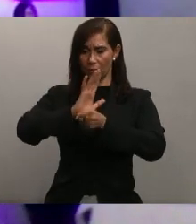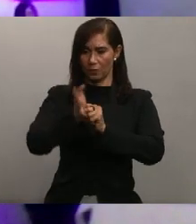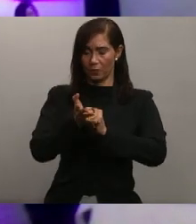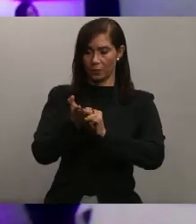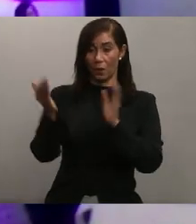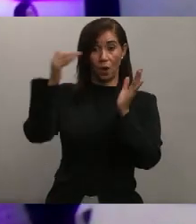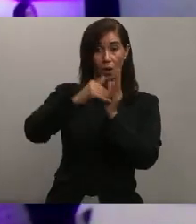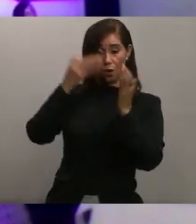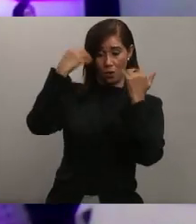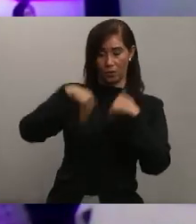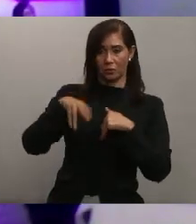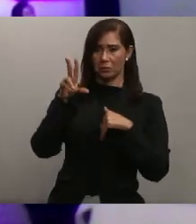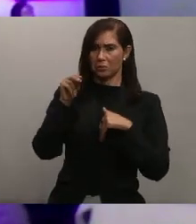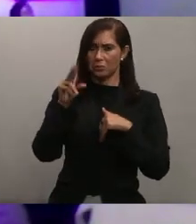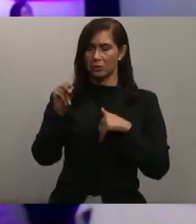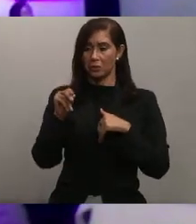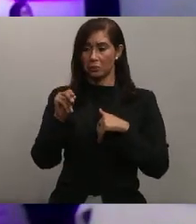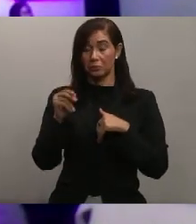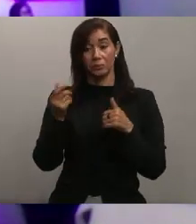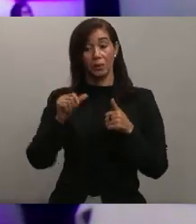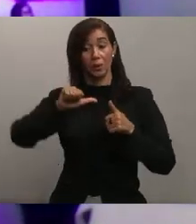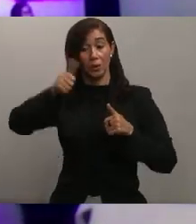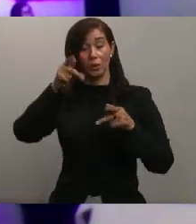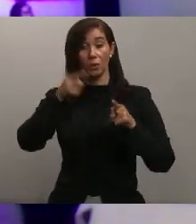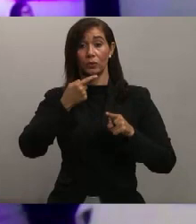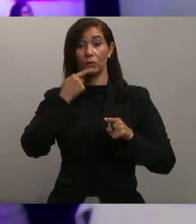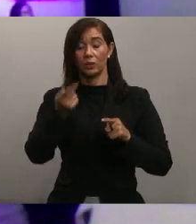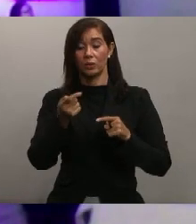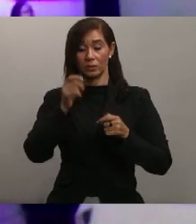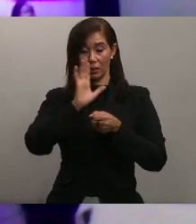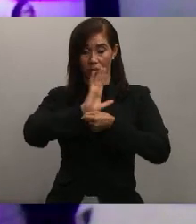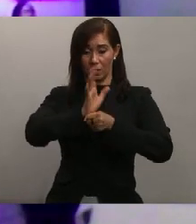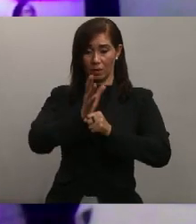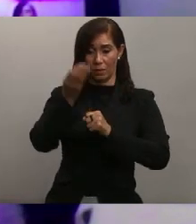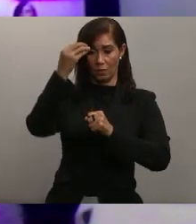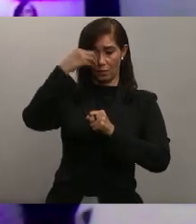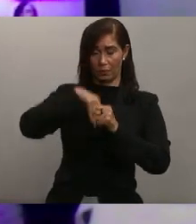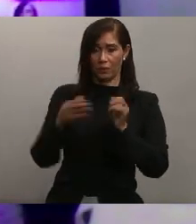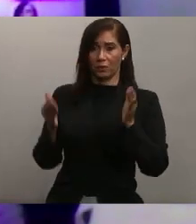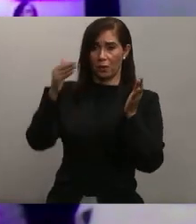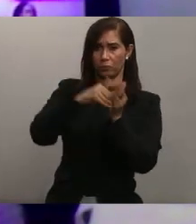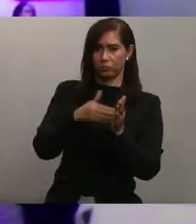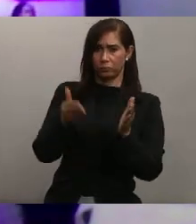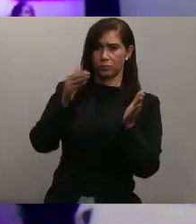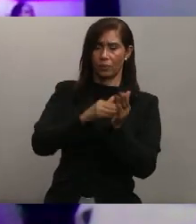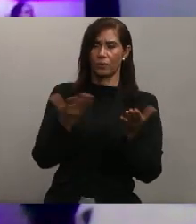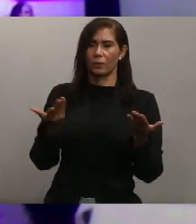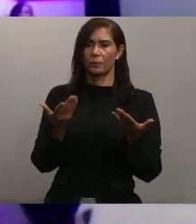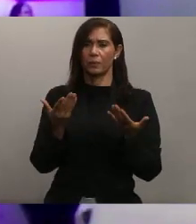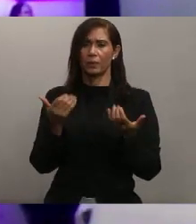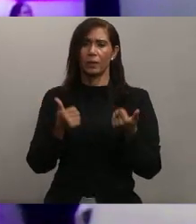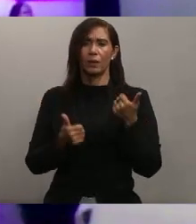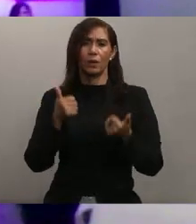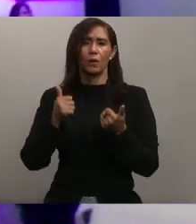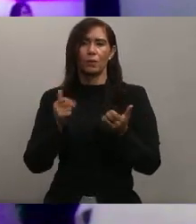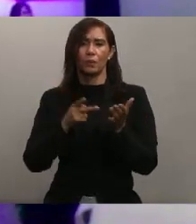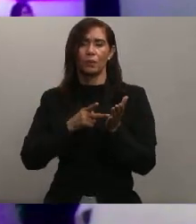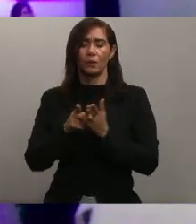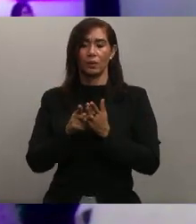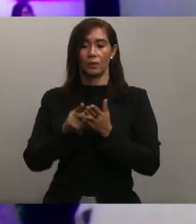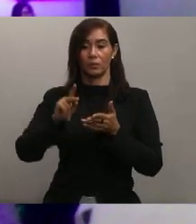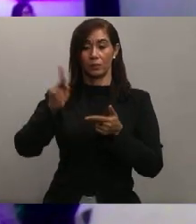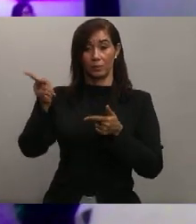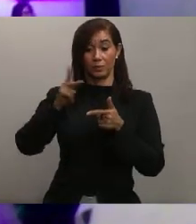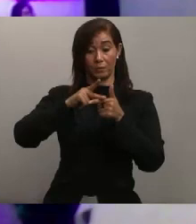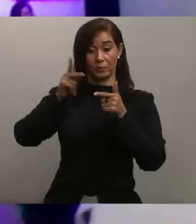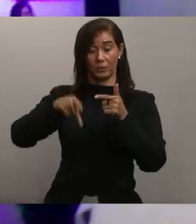no se vuelven a infectar. Otros dicen que por el contrario, que esos pacientes pueden volver a contagiarse. Especialistas también